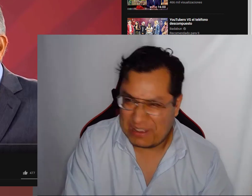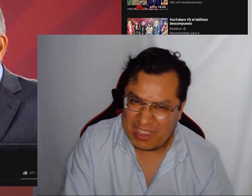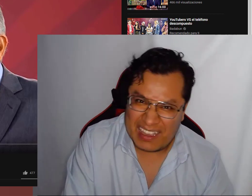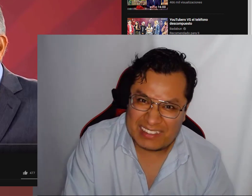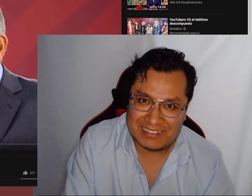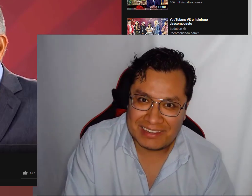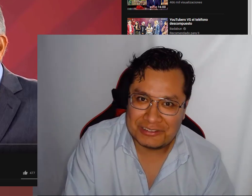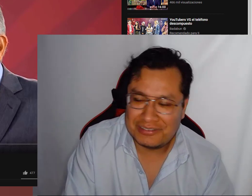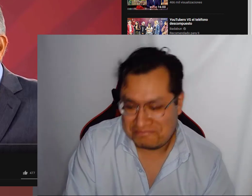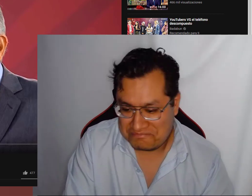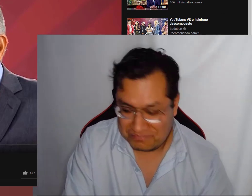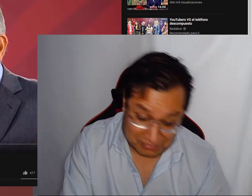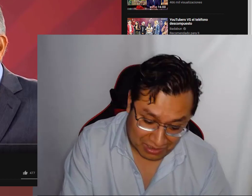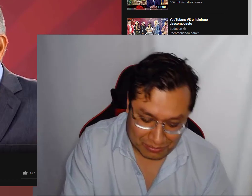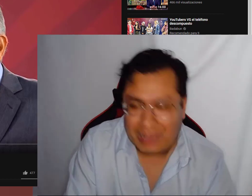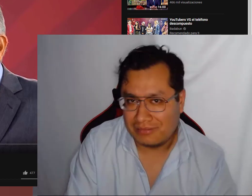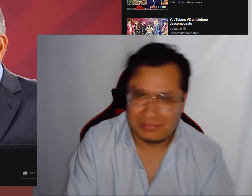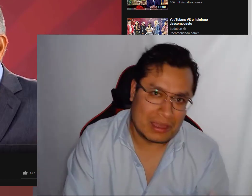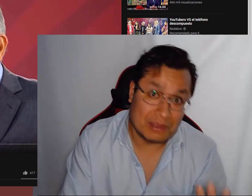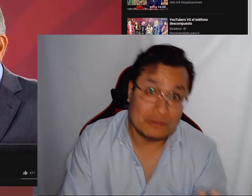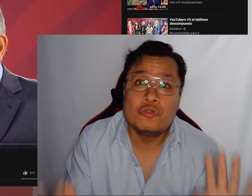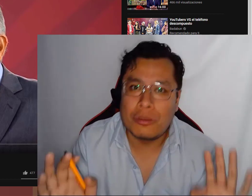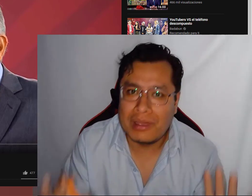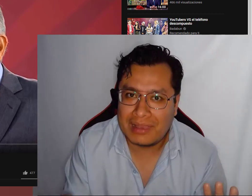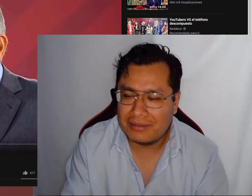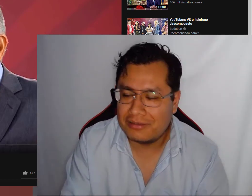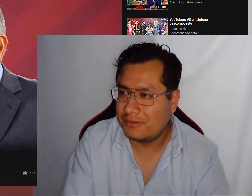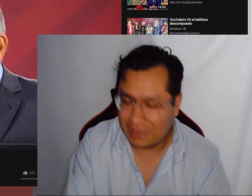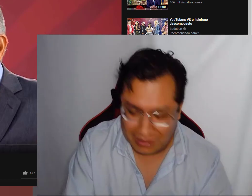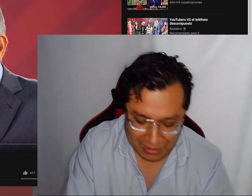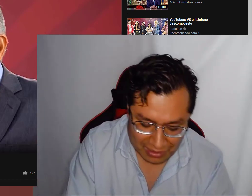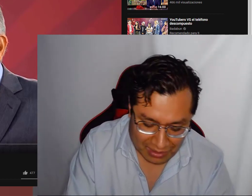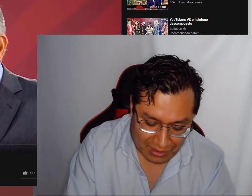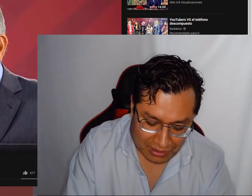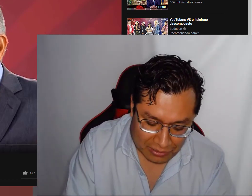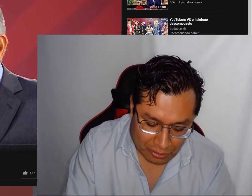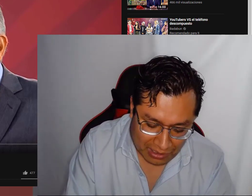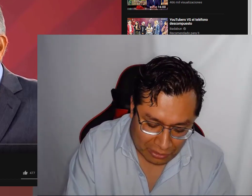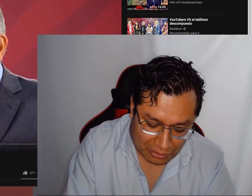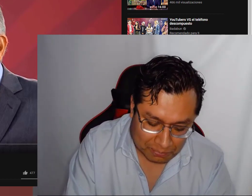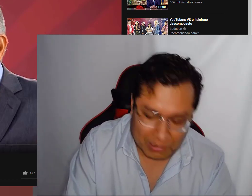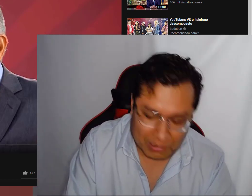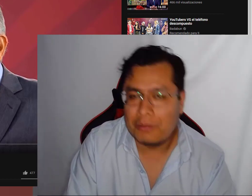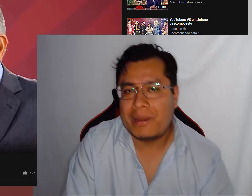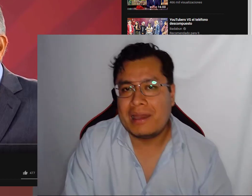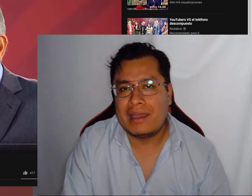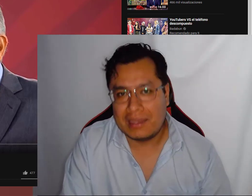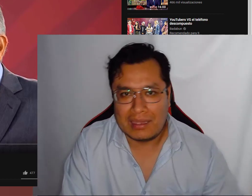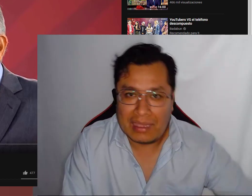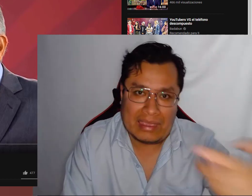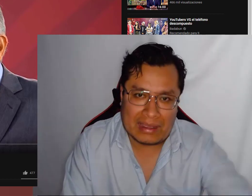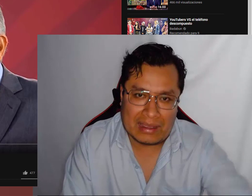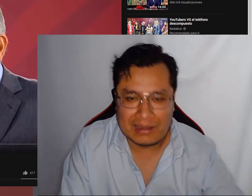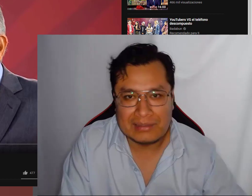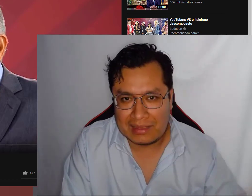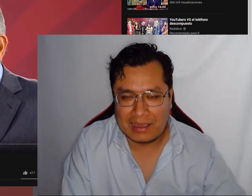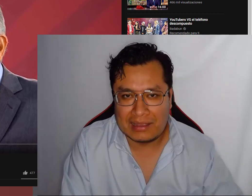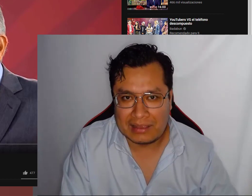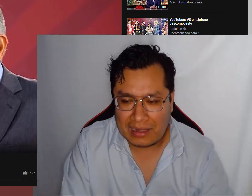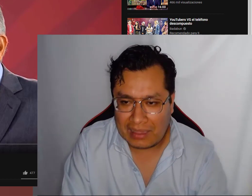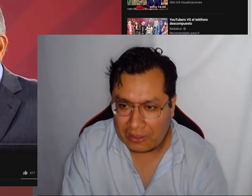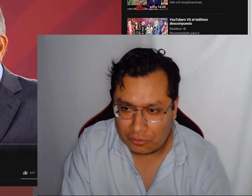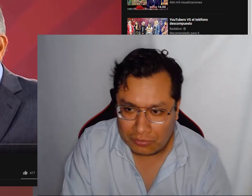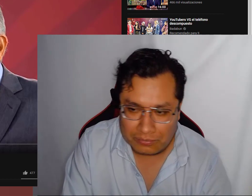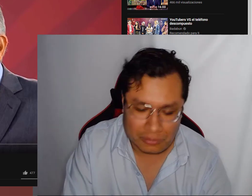sabían que existe eso bueno nada más un comentario ok yo quería entonces primero para ingresar